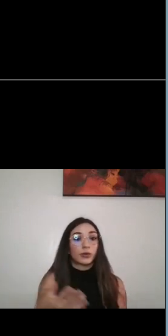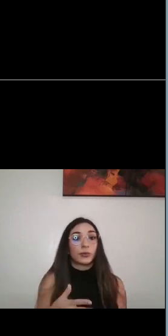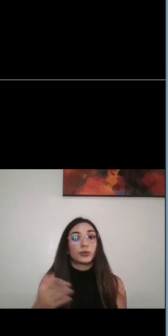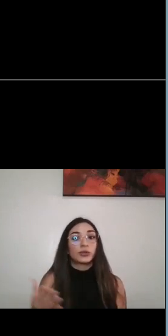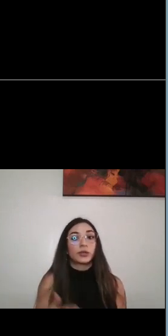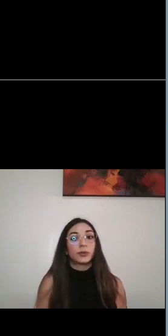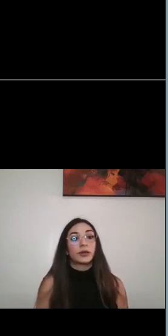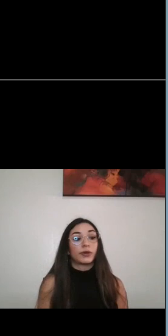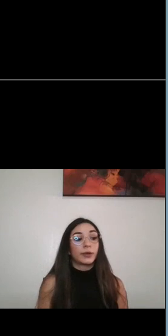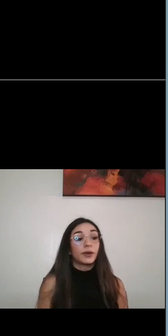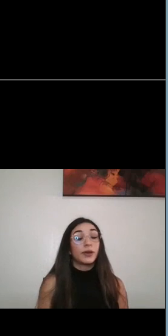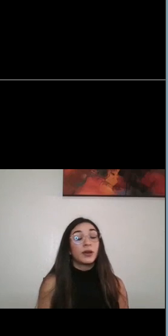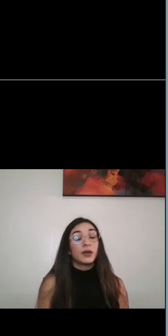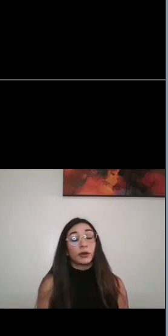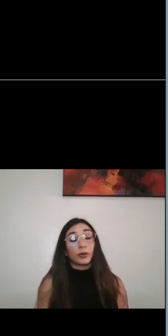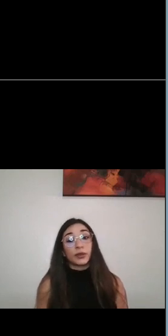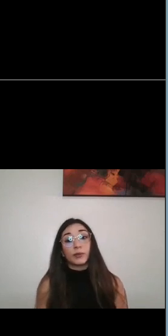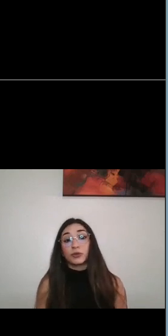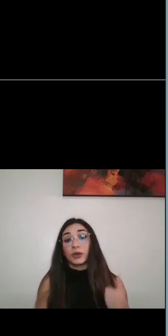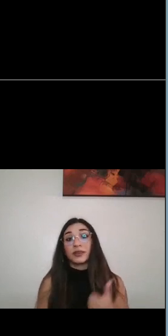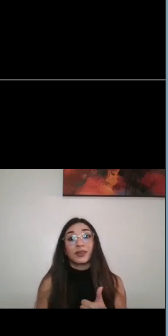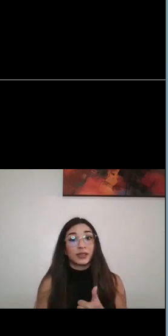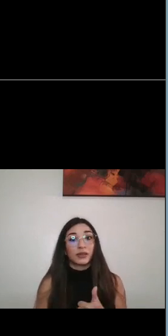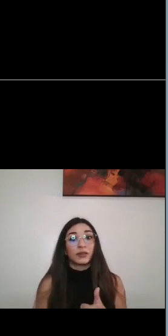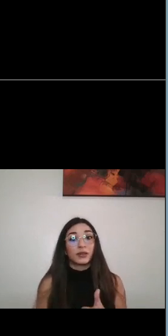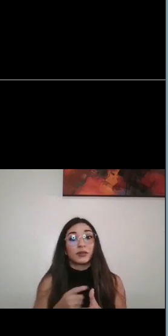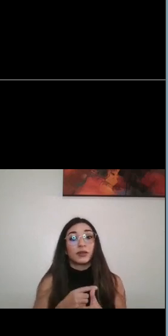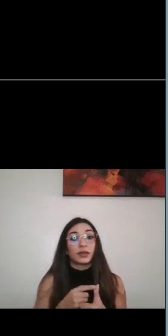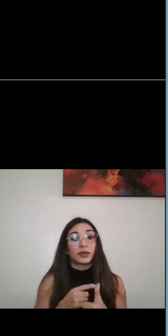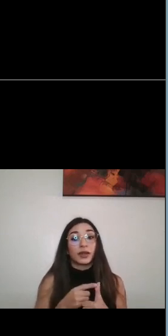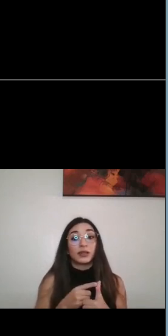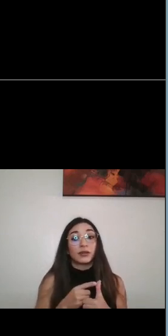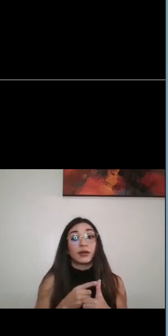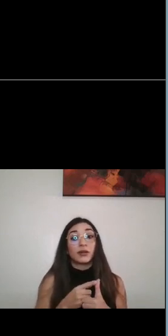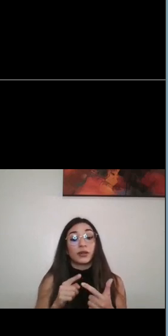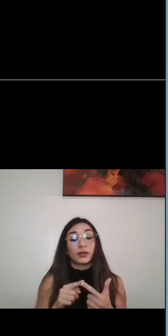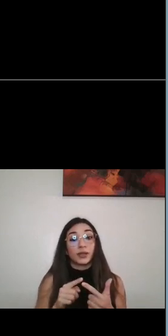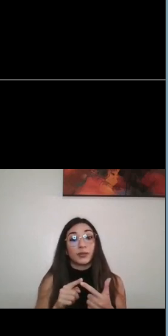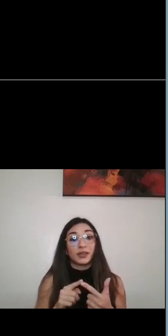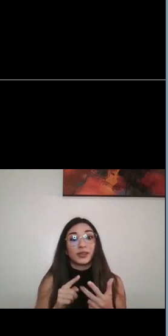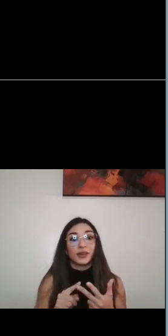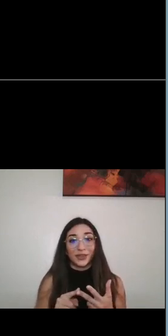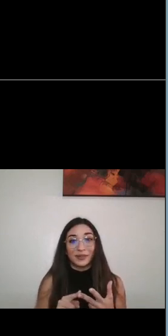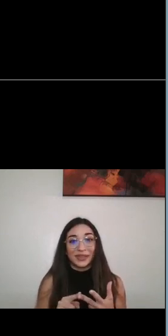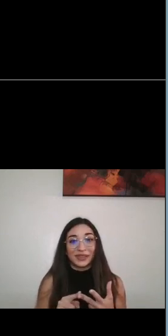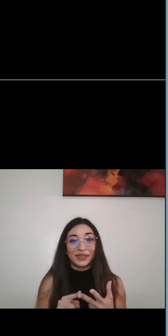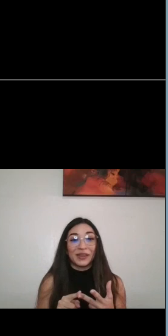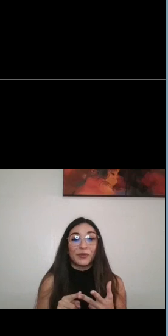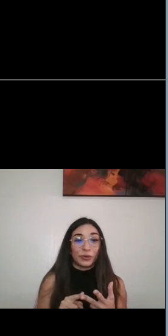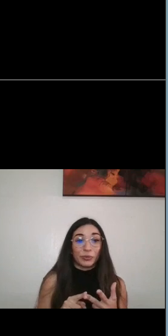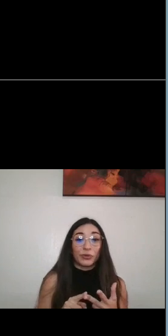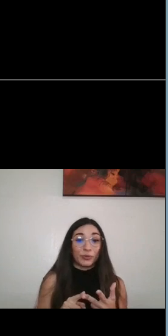llegó a puntos de hiperbilirrubinemia, recomendamos no solamente el tamizaje auditivo neonatal, sino una evaluación a los 6 meses y a los 12